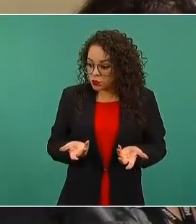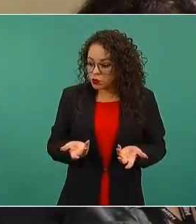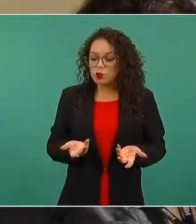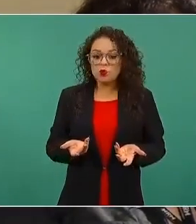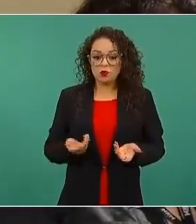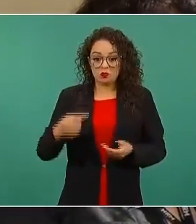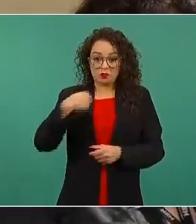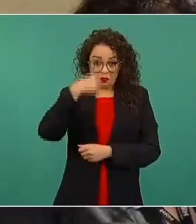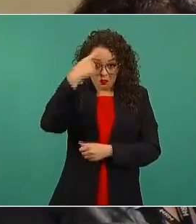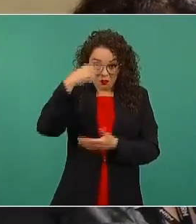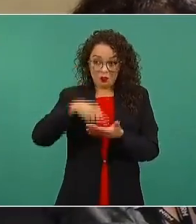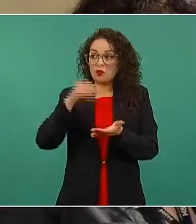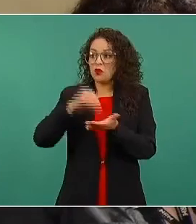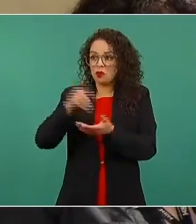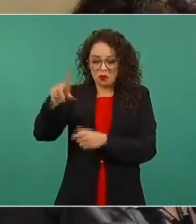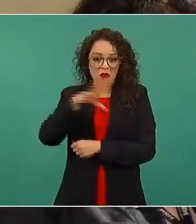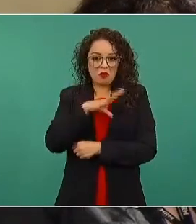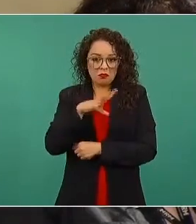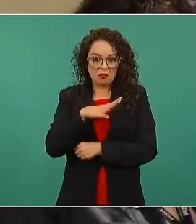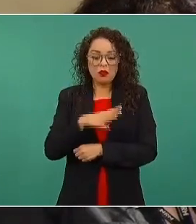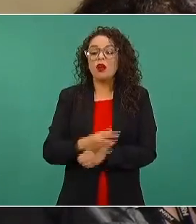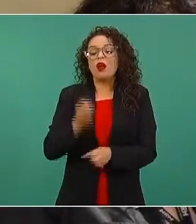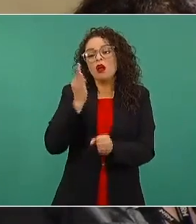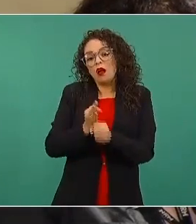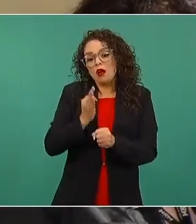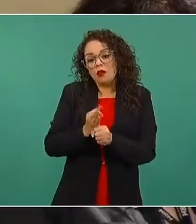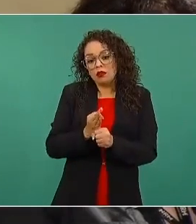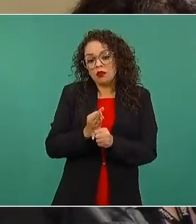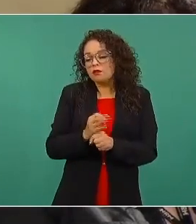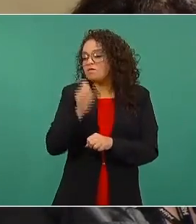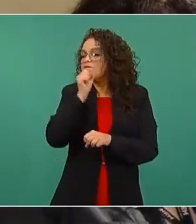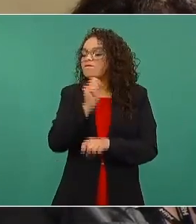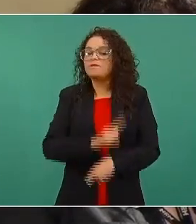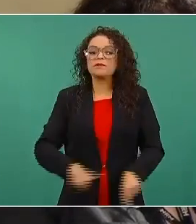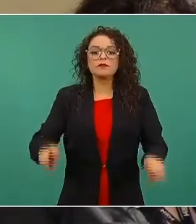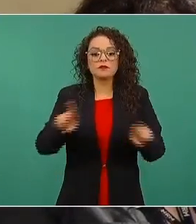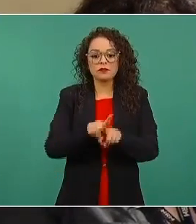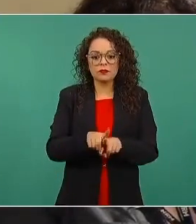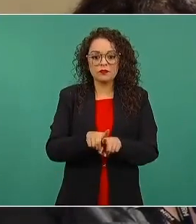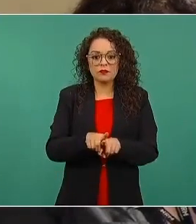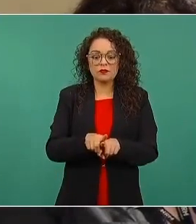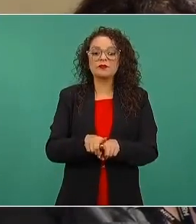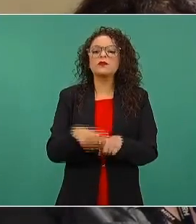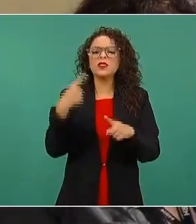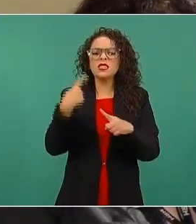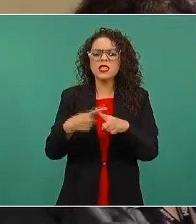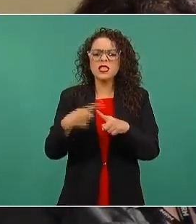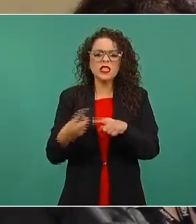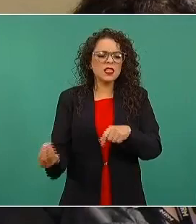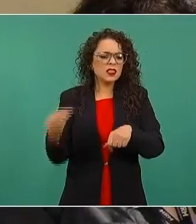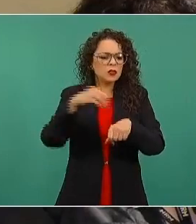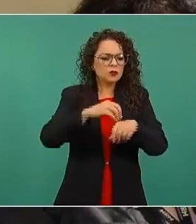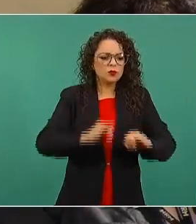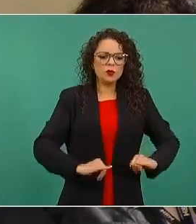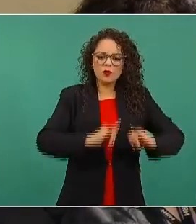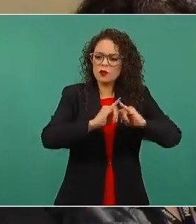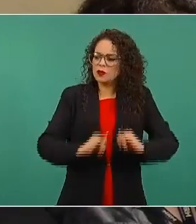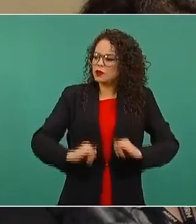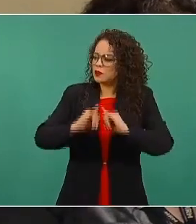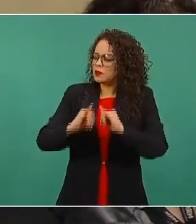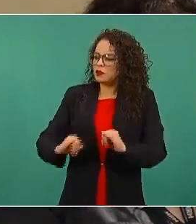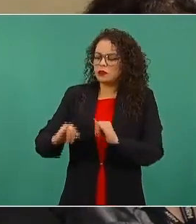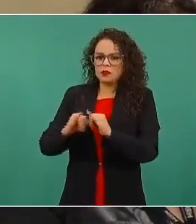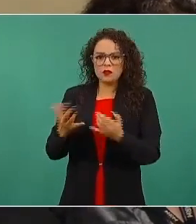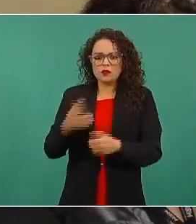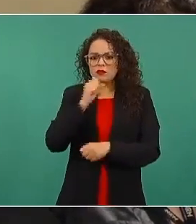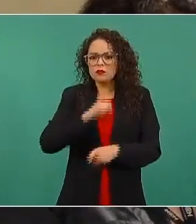sigue. El caso es que está pasando lo mismo ahora, presidente. ¿A quién está poniendo en las dependencias que siguen con los